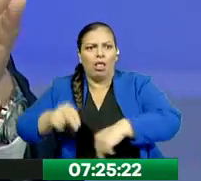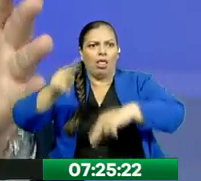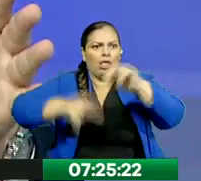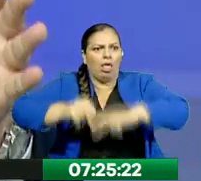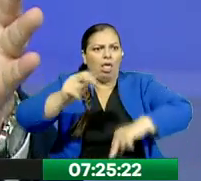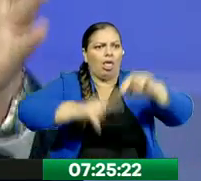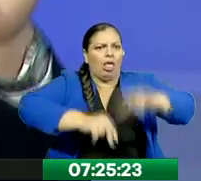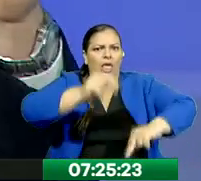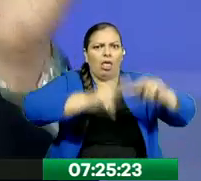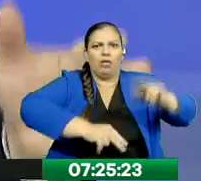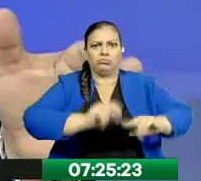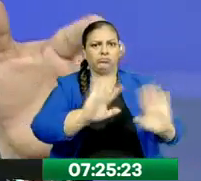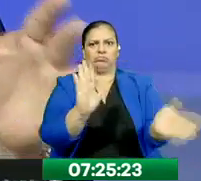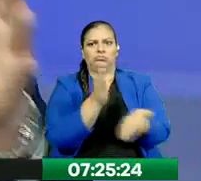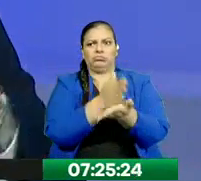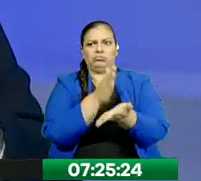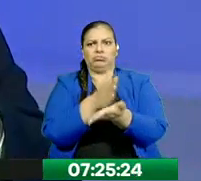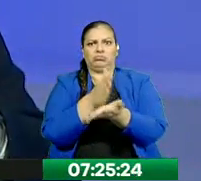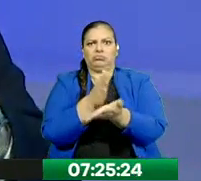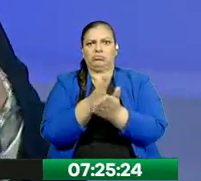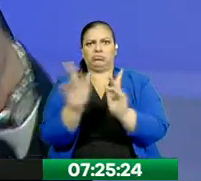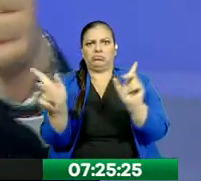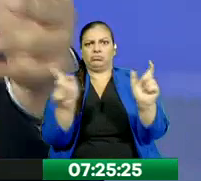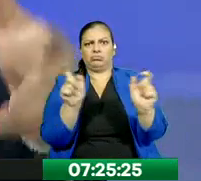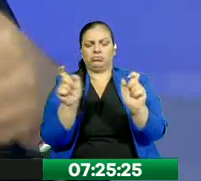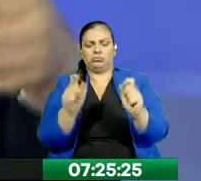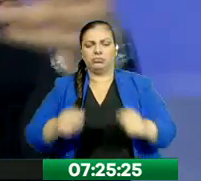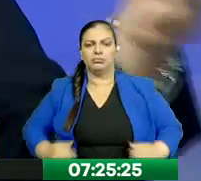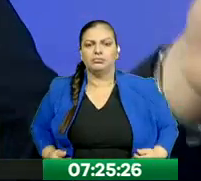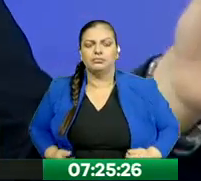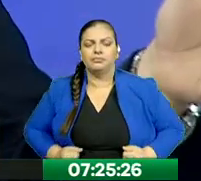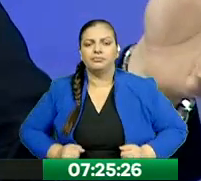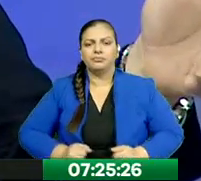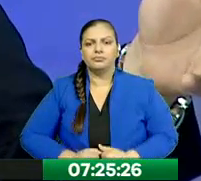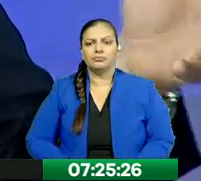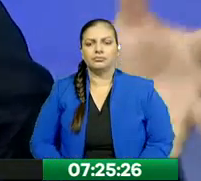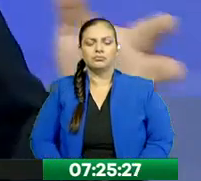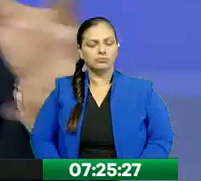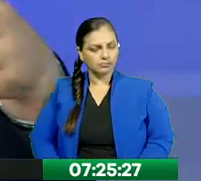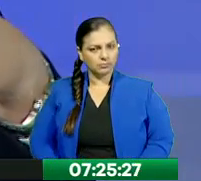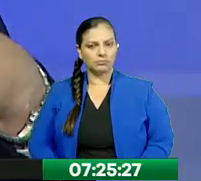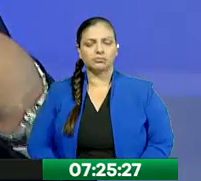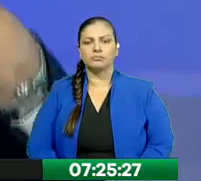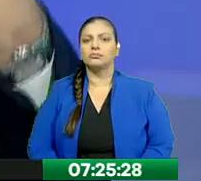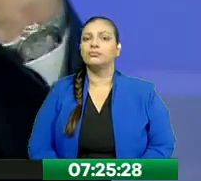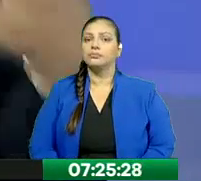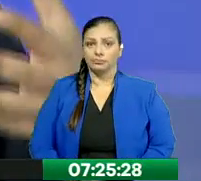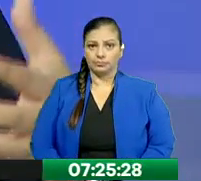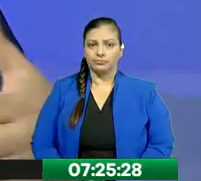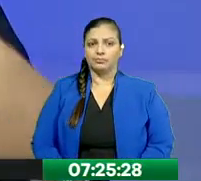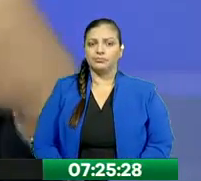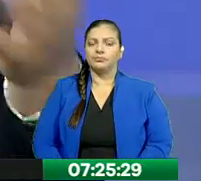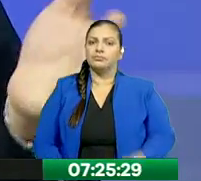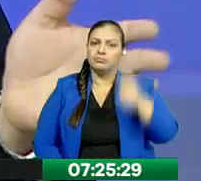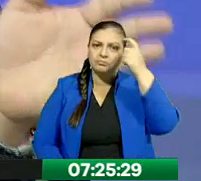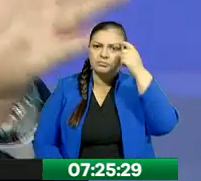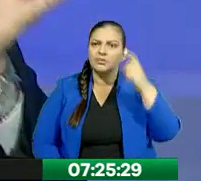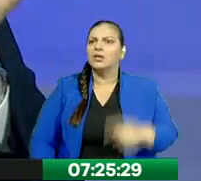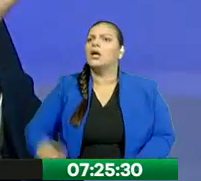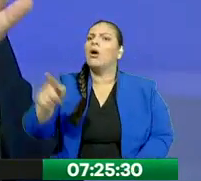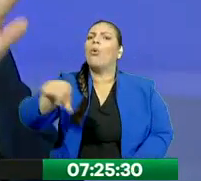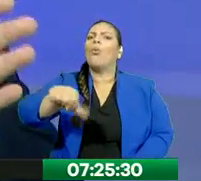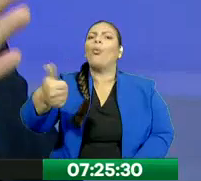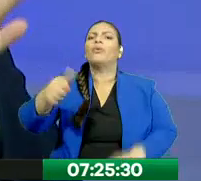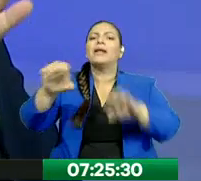empresas públicas que son deficitarias deben entrar en un proceso de concesión. O sea, que un privado las administre, y